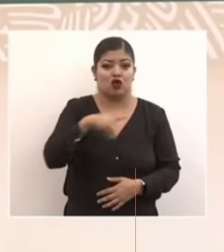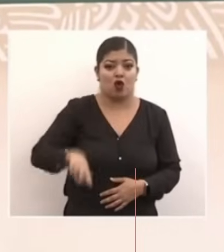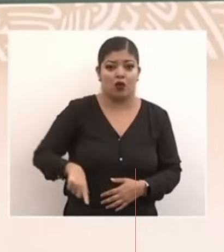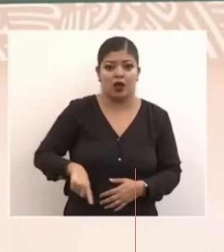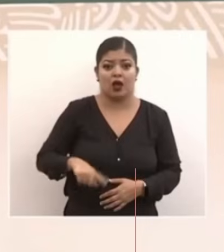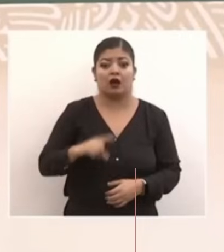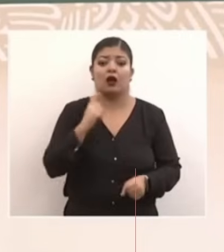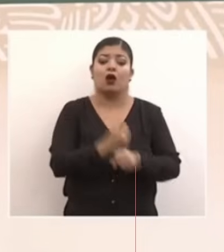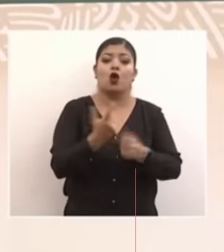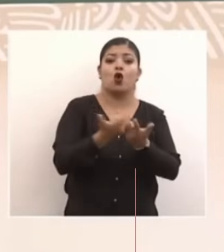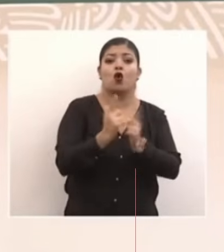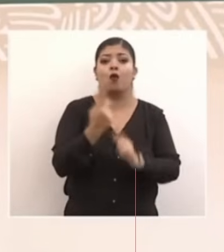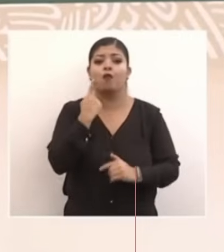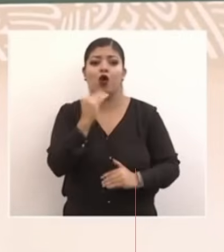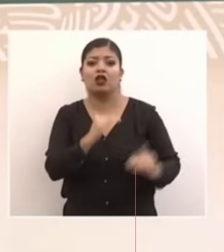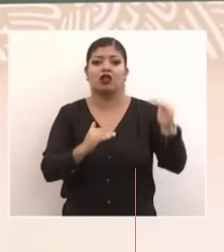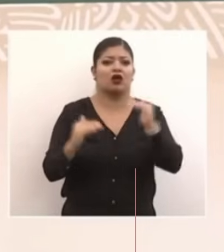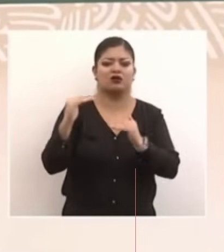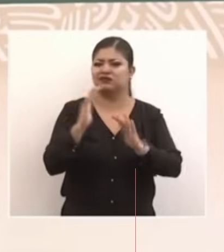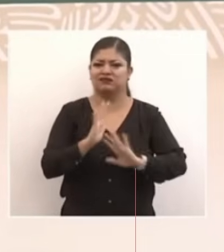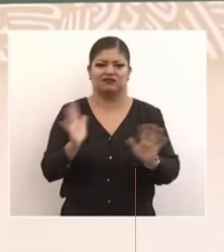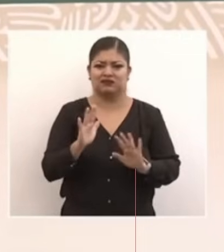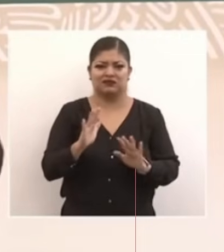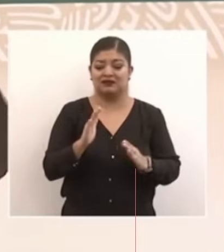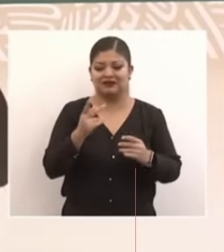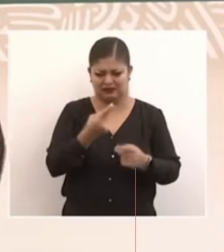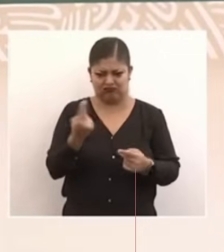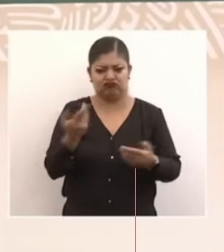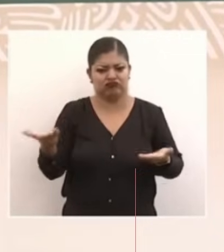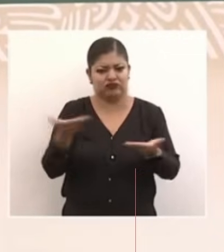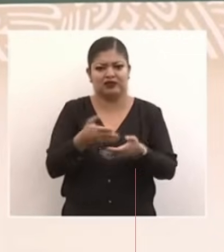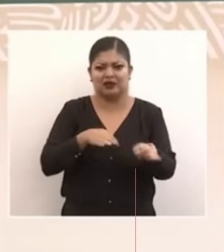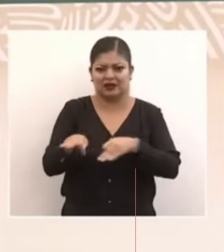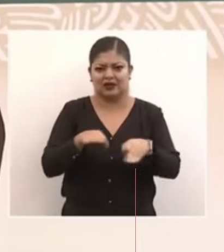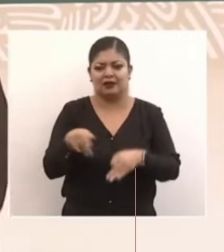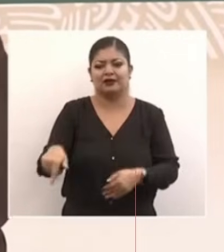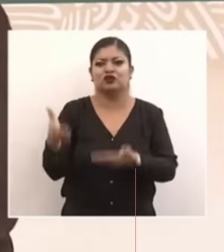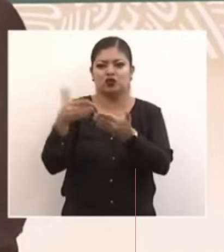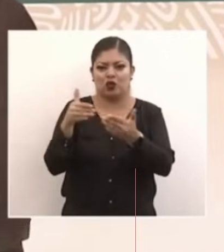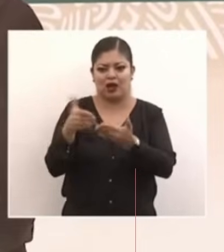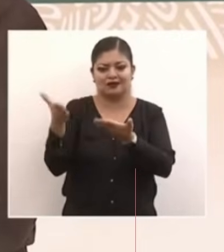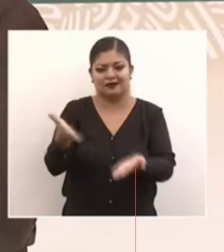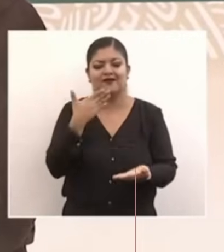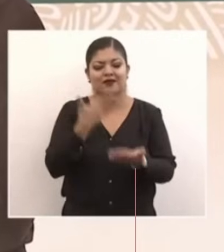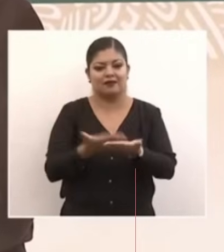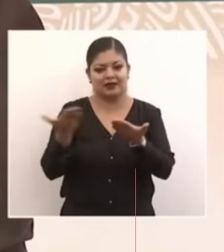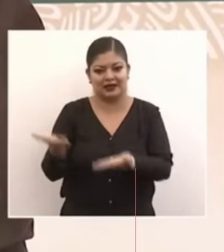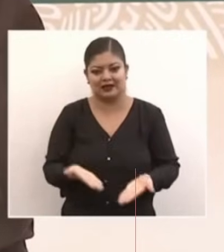agendas partidistas a la voluntad para construir el futuro de Jalisco y de México juntos. Esta es y será siempre tu casa. Bienvenida, Claudia.